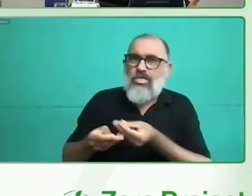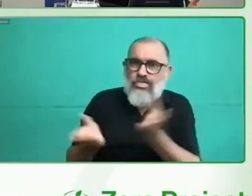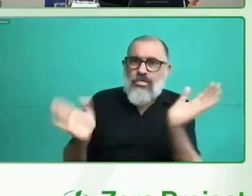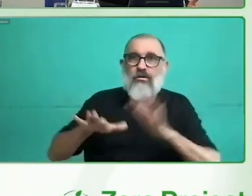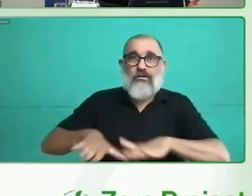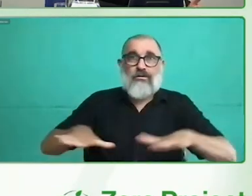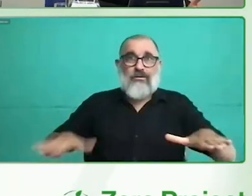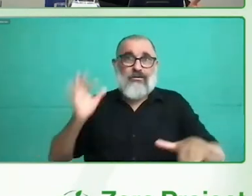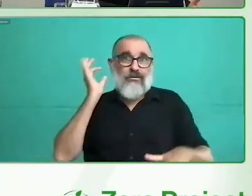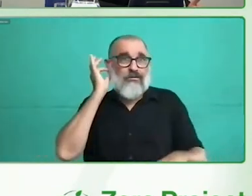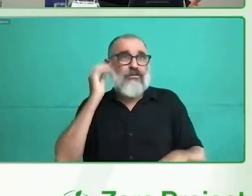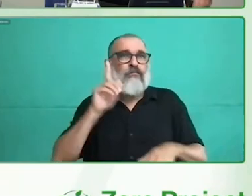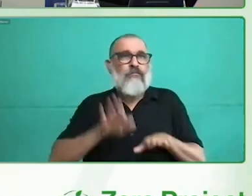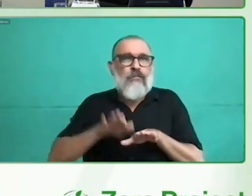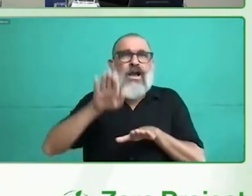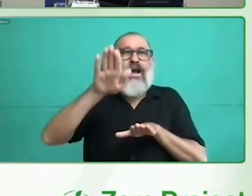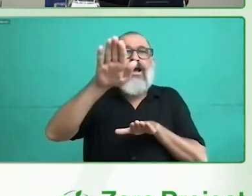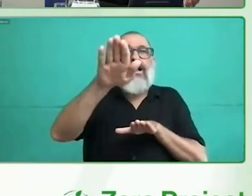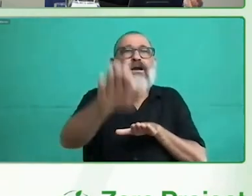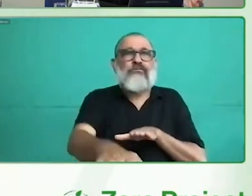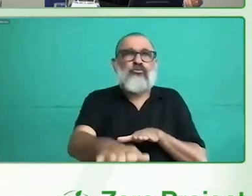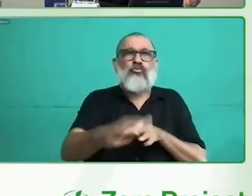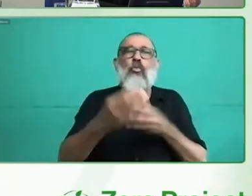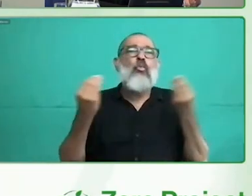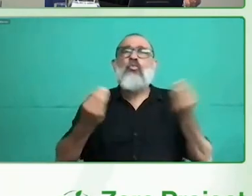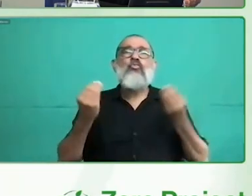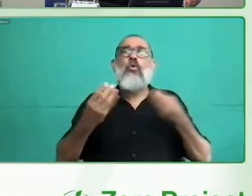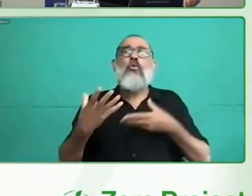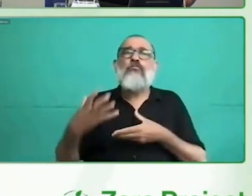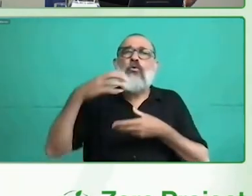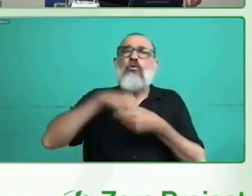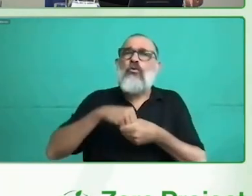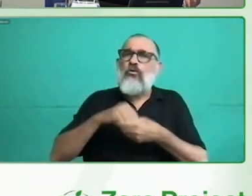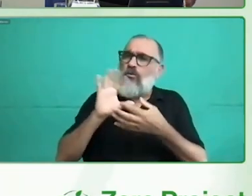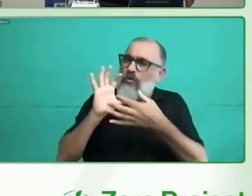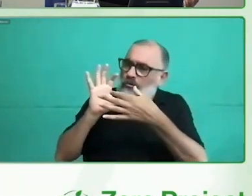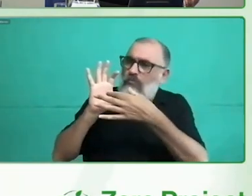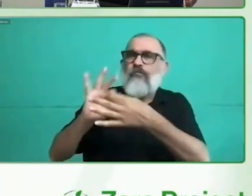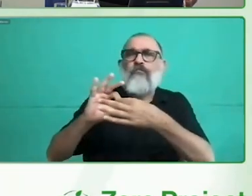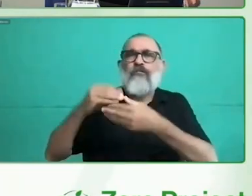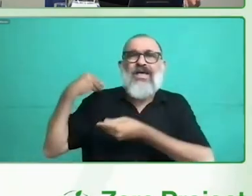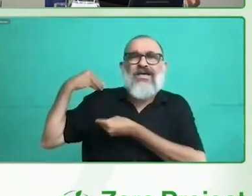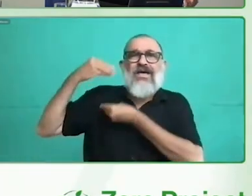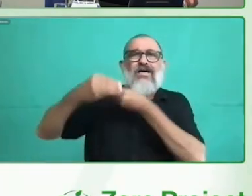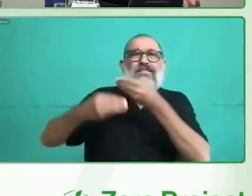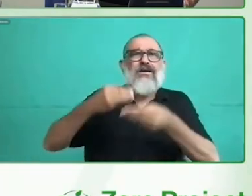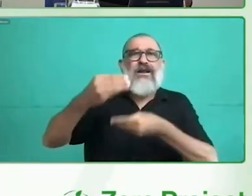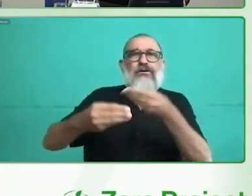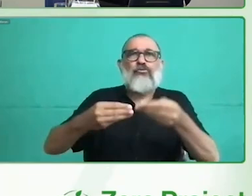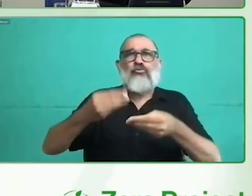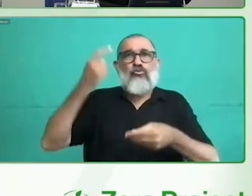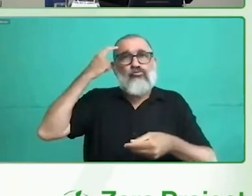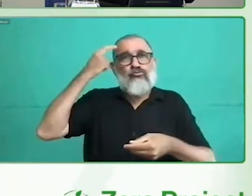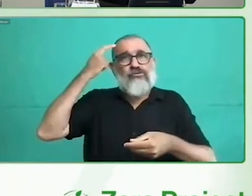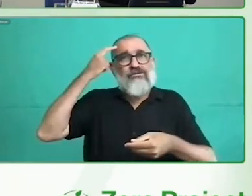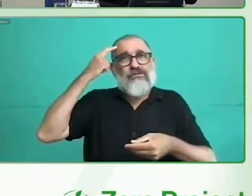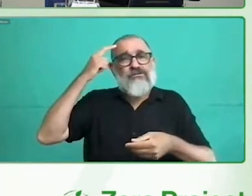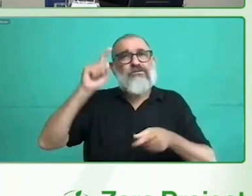qué camino hacer hasta llegar a estas carreras. Y entonces es importante que nos pongamos en contacto con ellas, con niñas y jóvenes que puedan